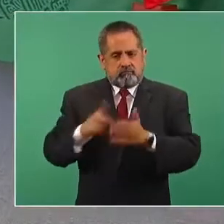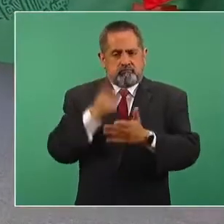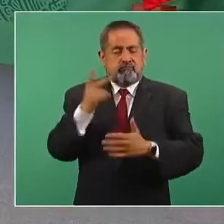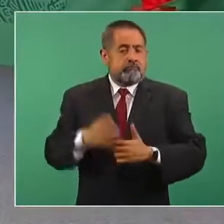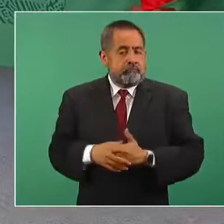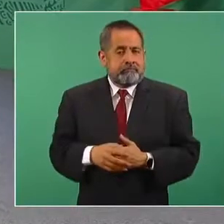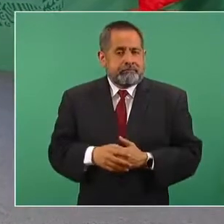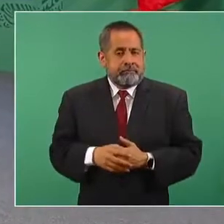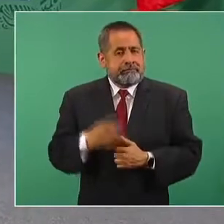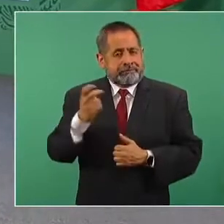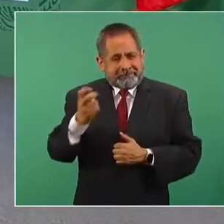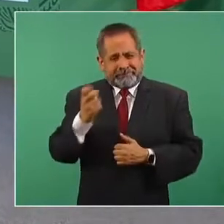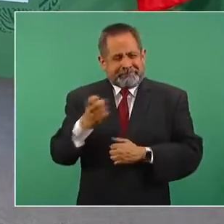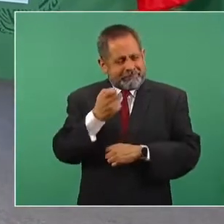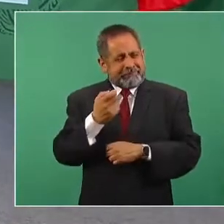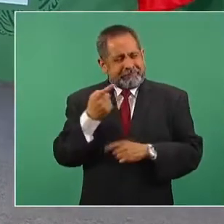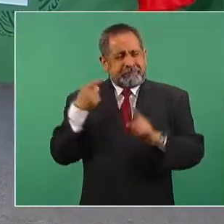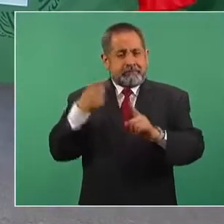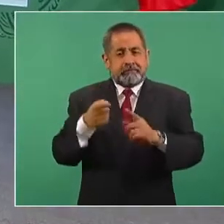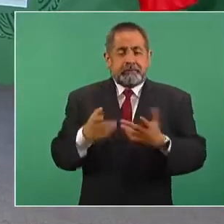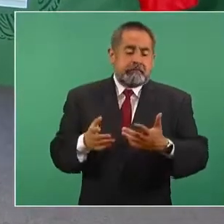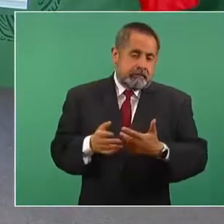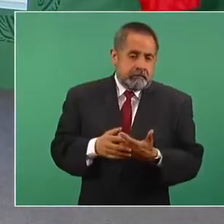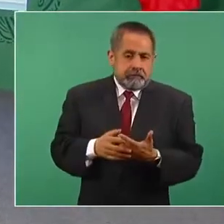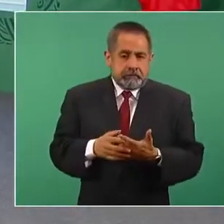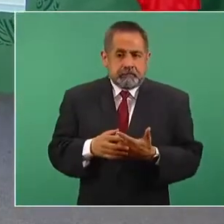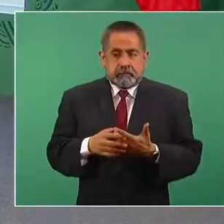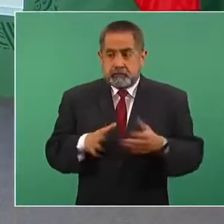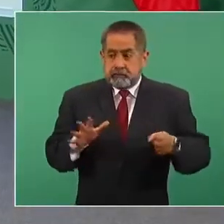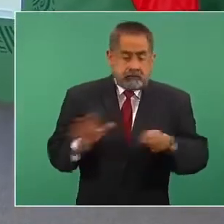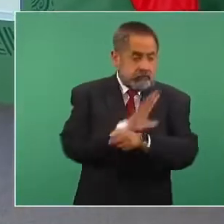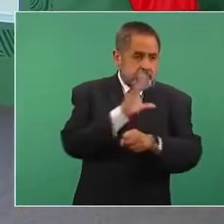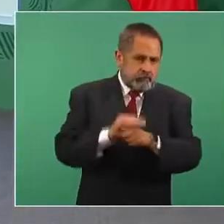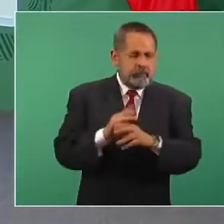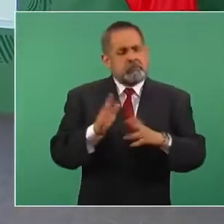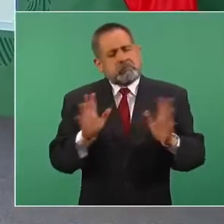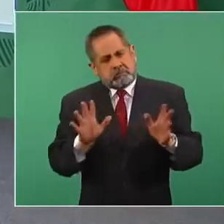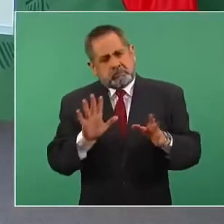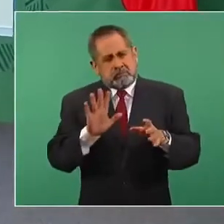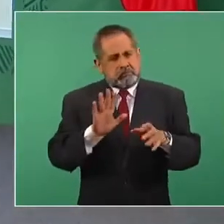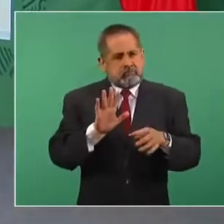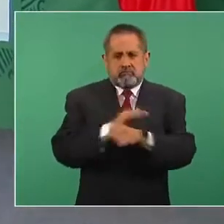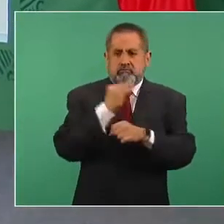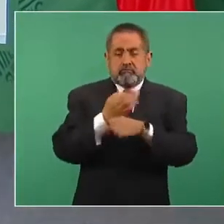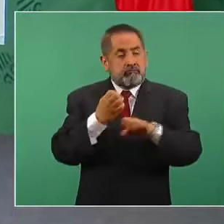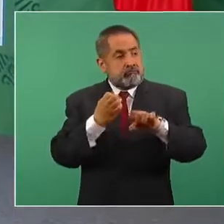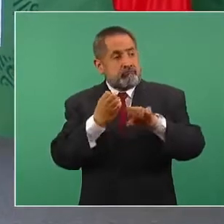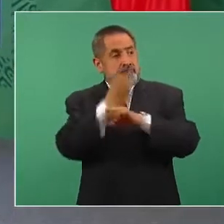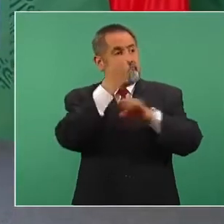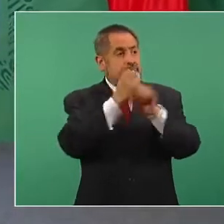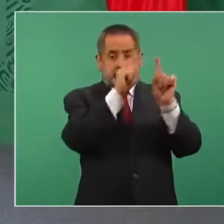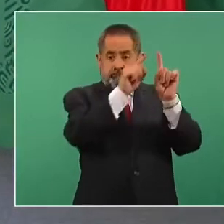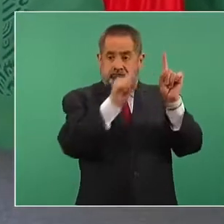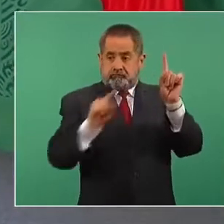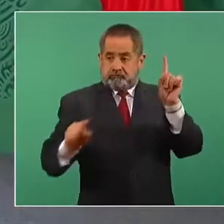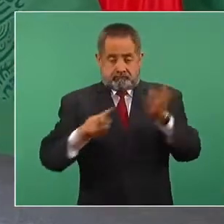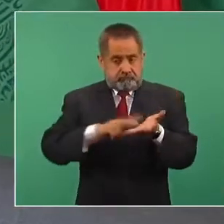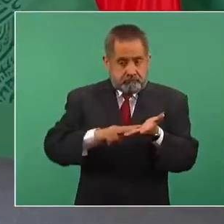si no en todo el país, en los estados ya con semáforo verde,